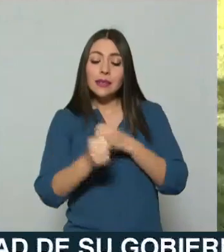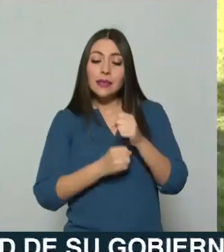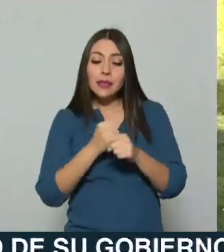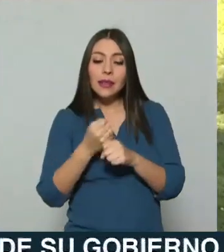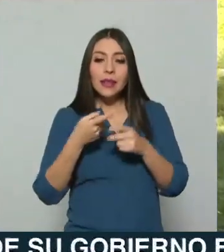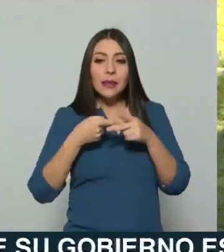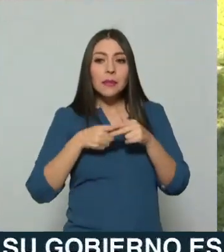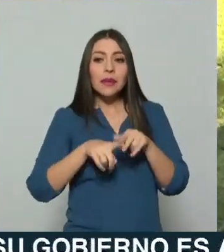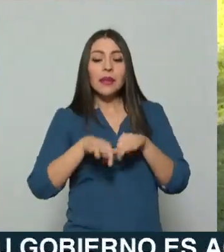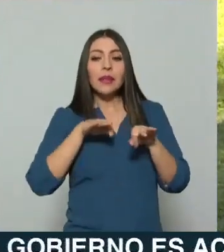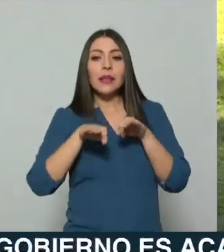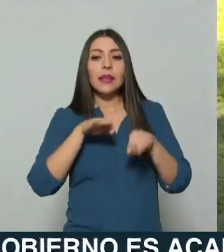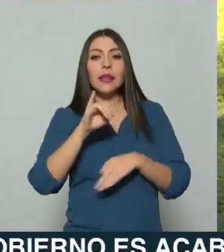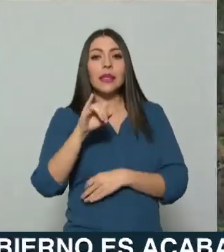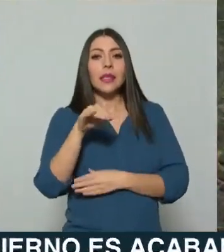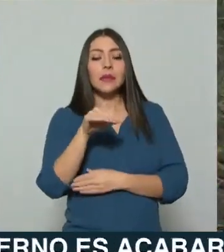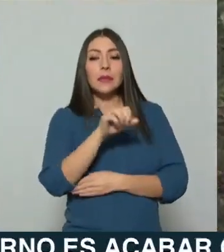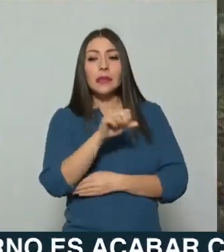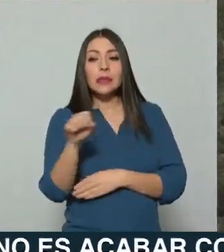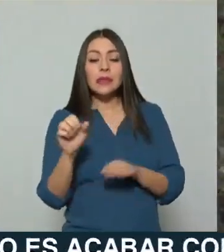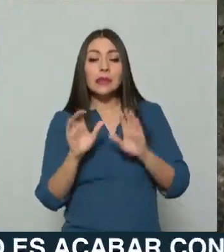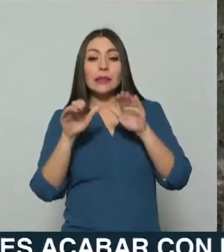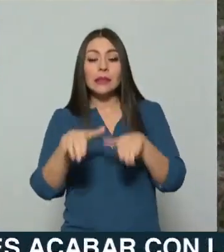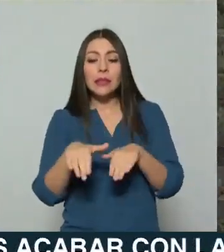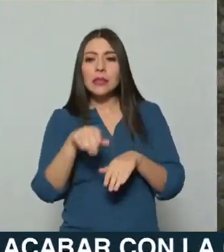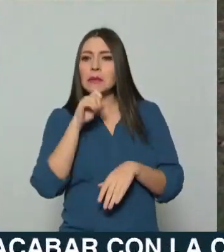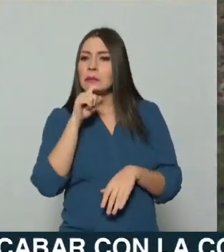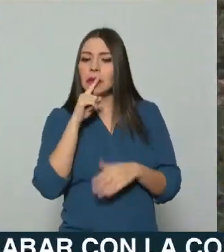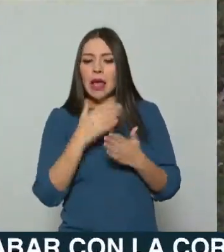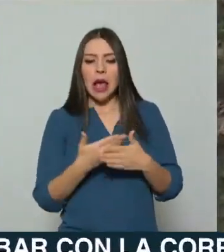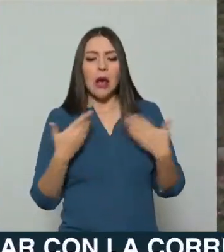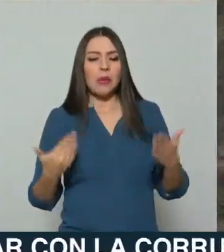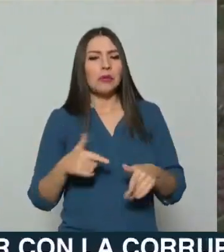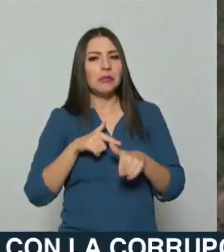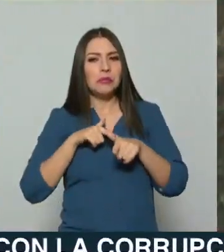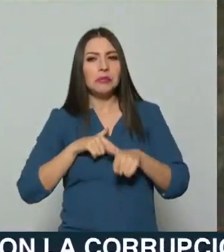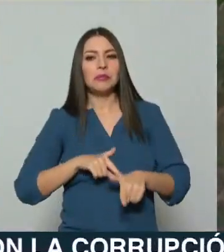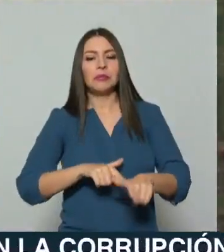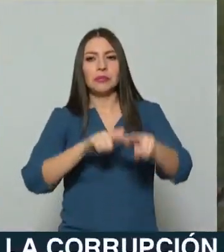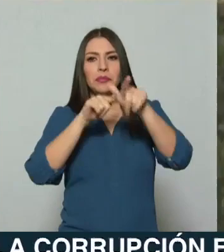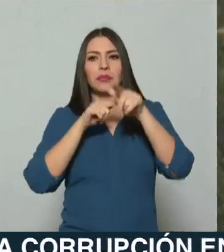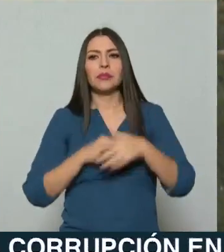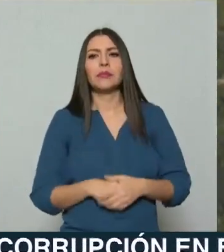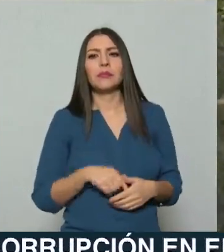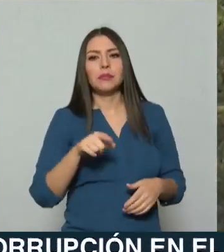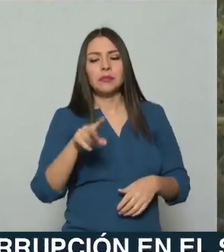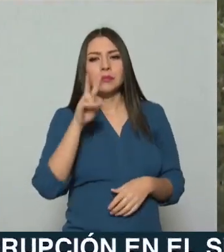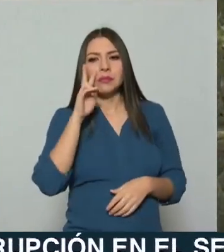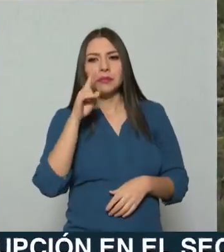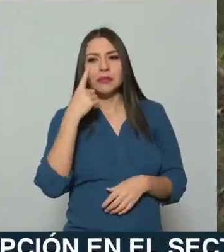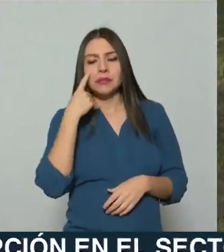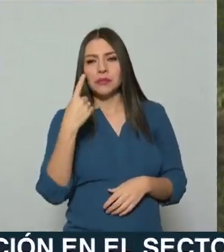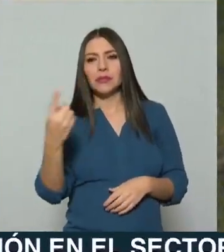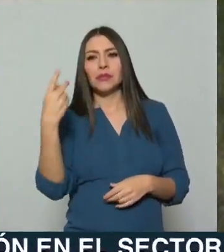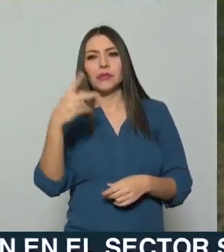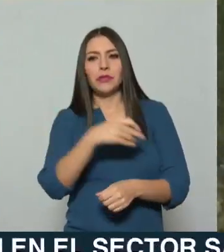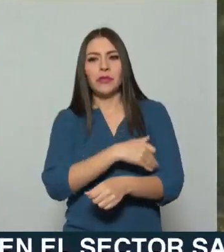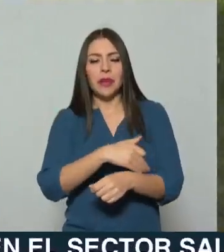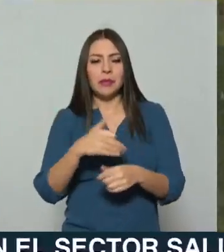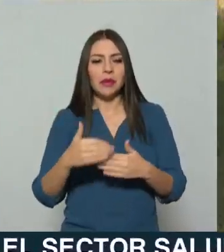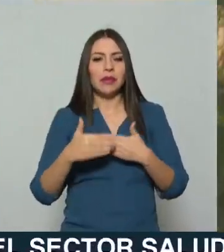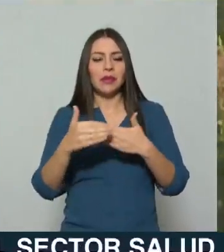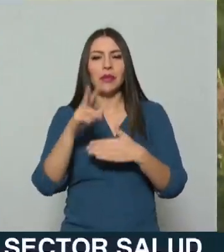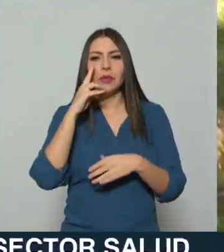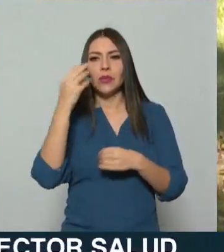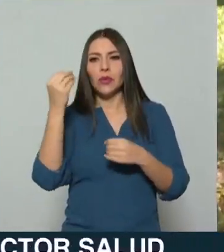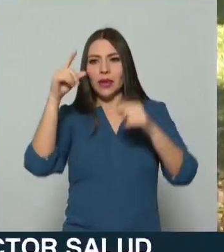en el Instituto Mexicano del Seguro Social. Dentro de su núcleo familiar, vio pasar generaciones de enfermeras, lo que le enseñó